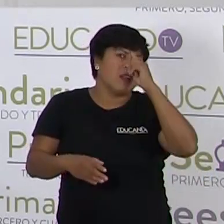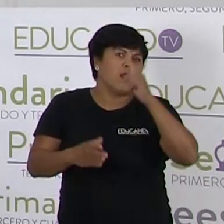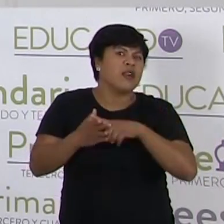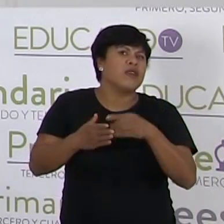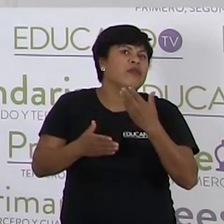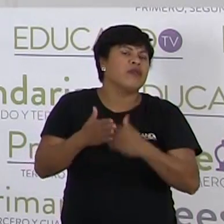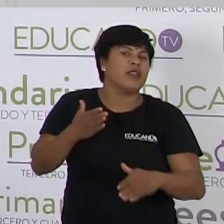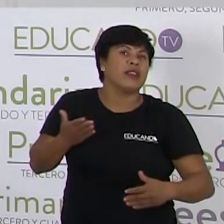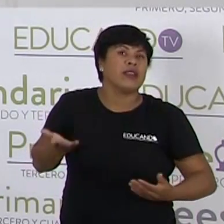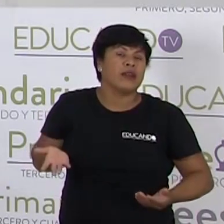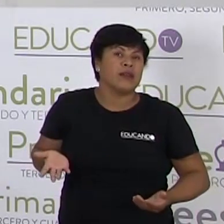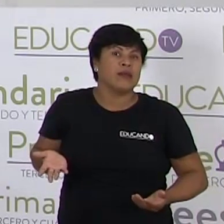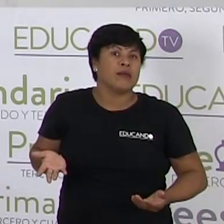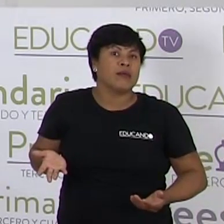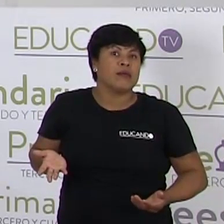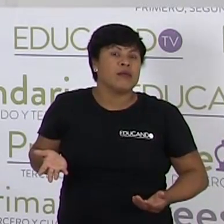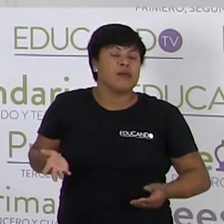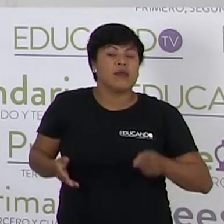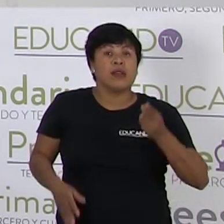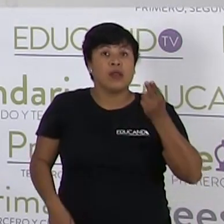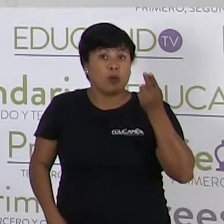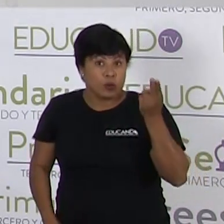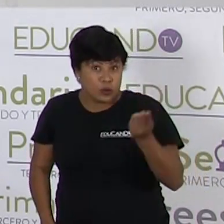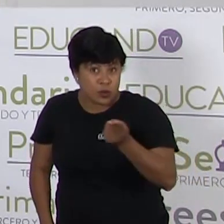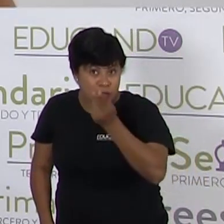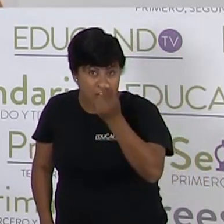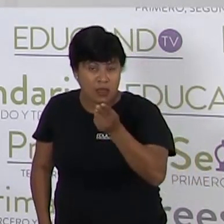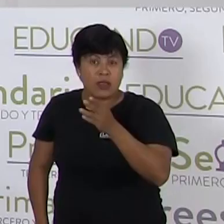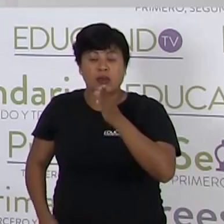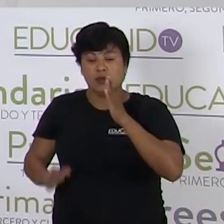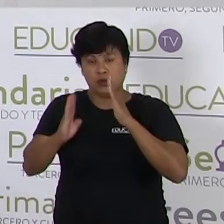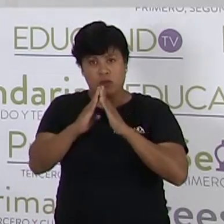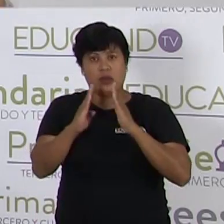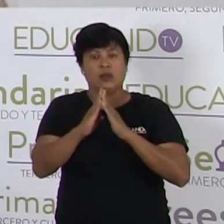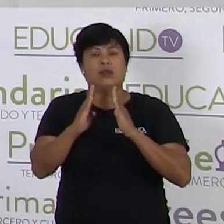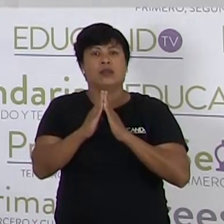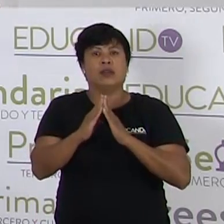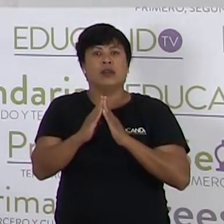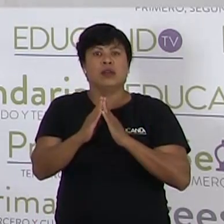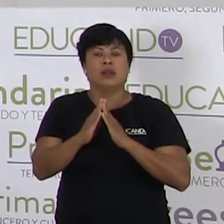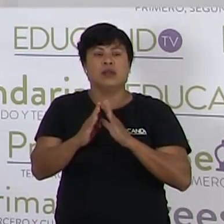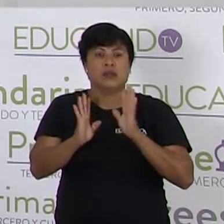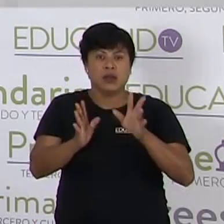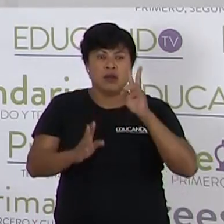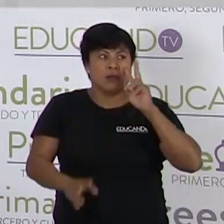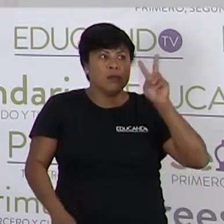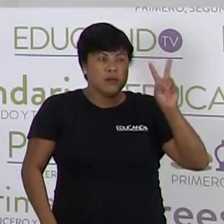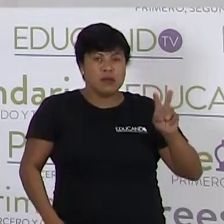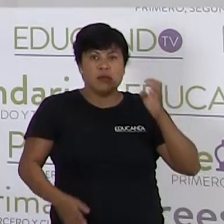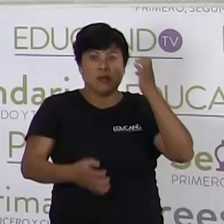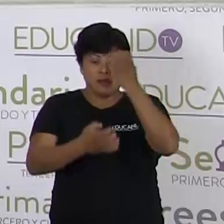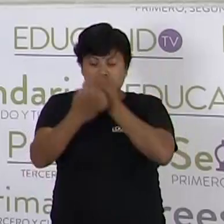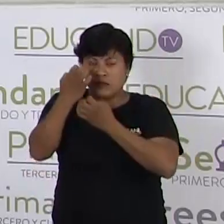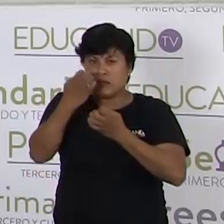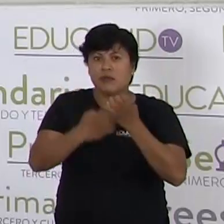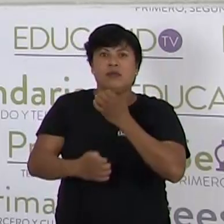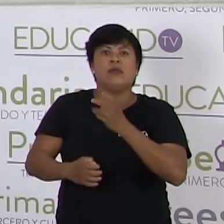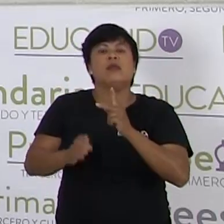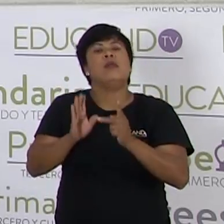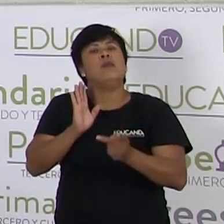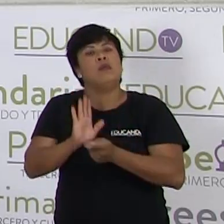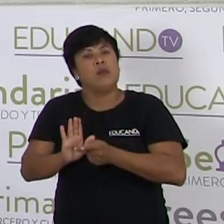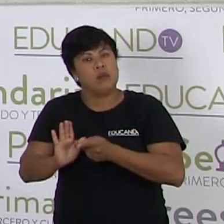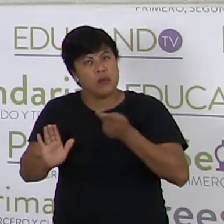sigue? Sigue que ustedes, en su casa, cuando ya hicieron la revisión,